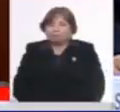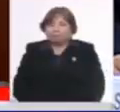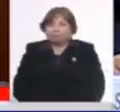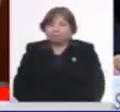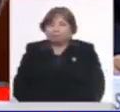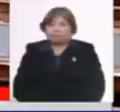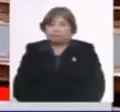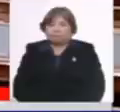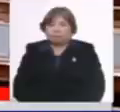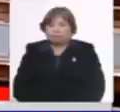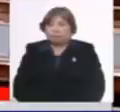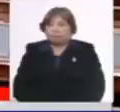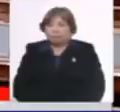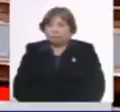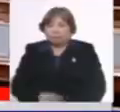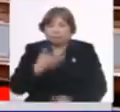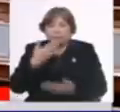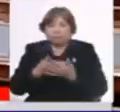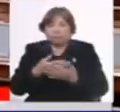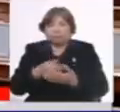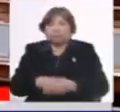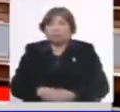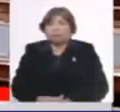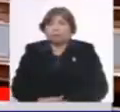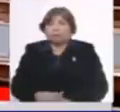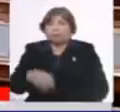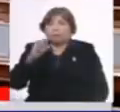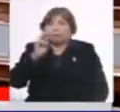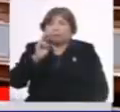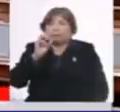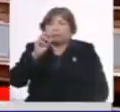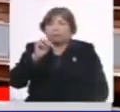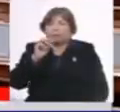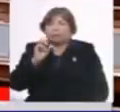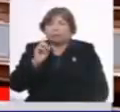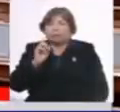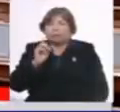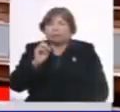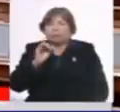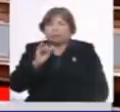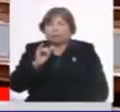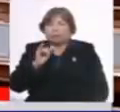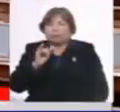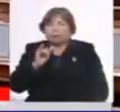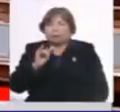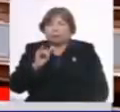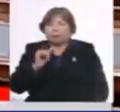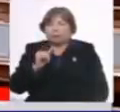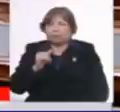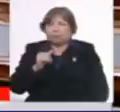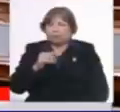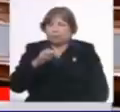Gracias, presidente. Gracias, congresista Moyano. Congresista Enrique Ibón y viene la